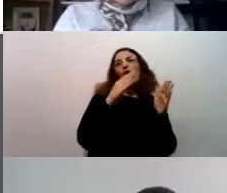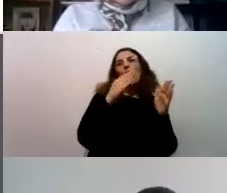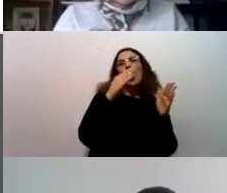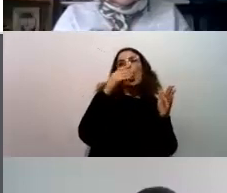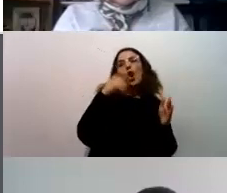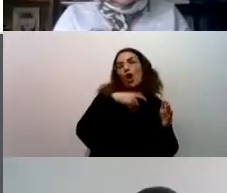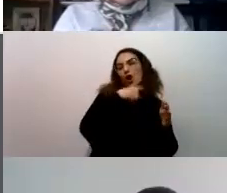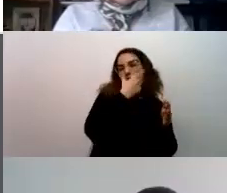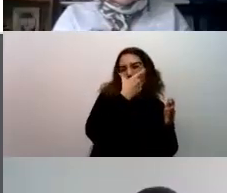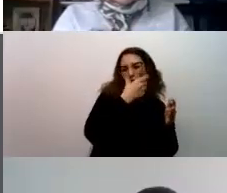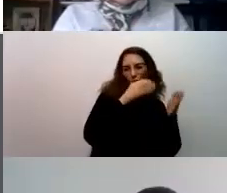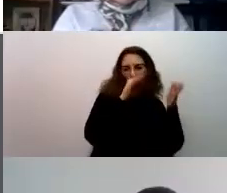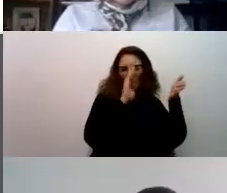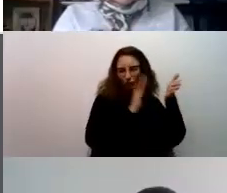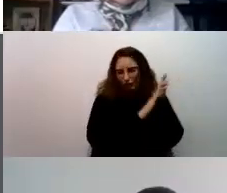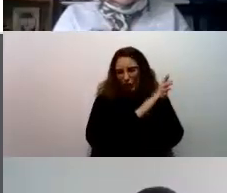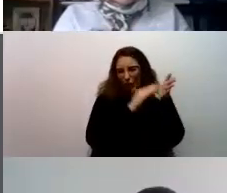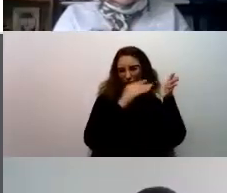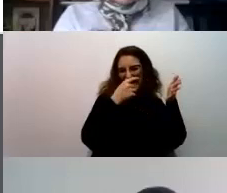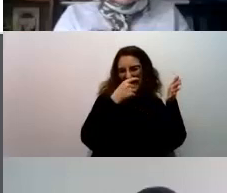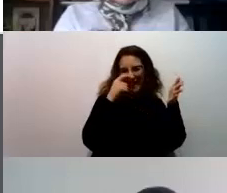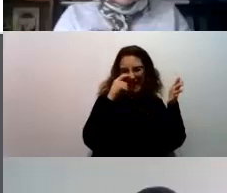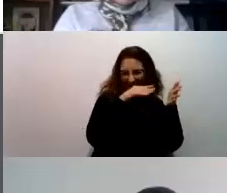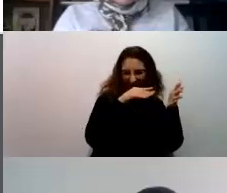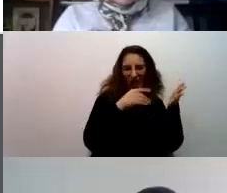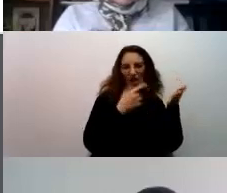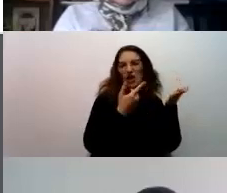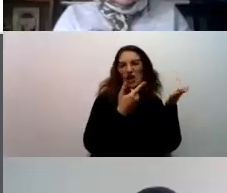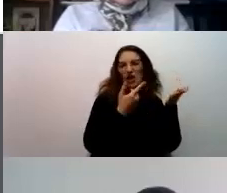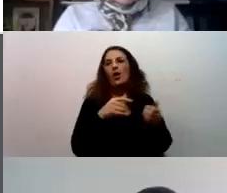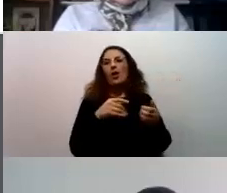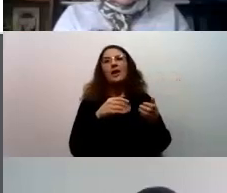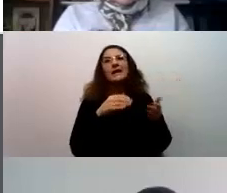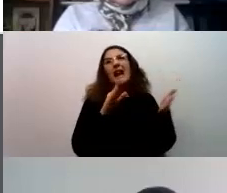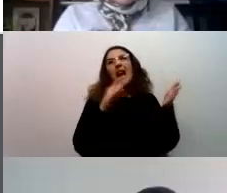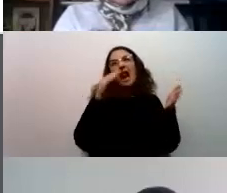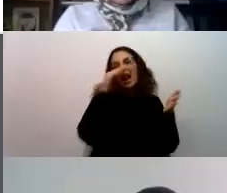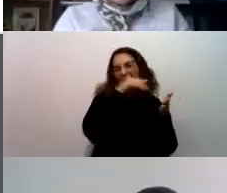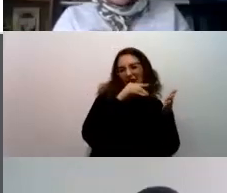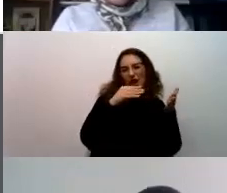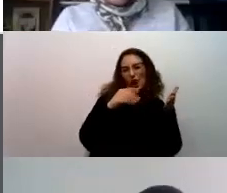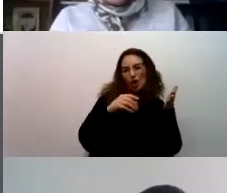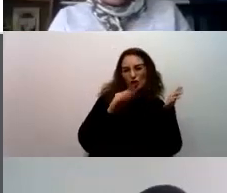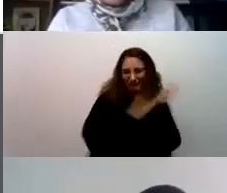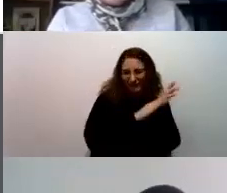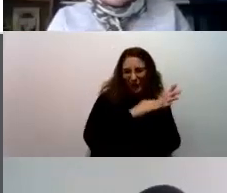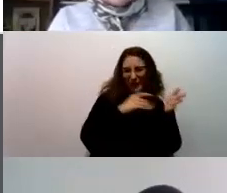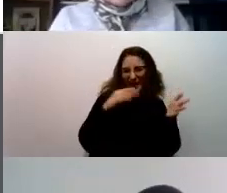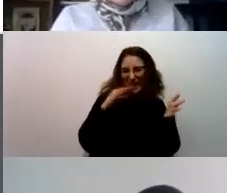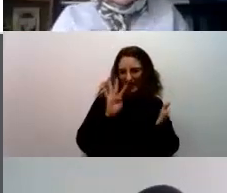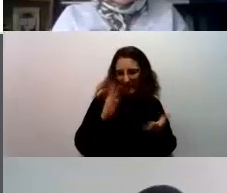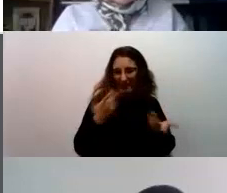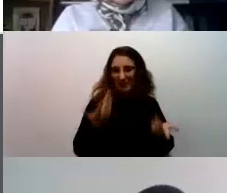el naranja sobre el negro, el rojo sobre el verde y el negro sobre el amarillo. Letras